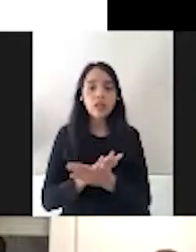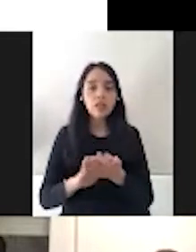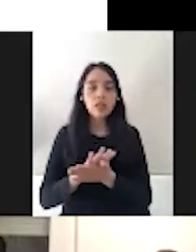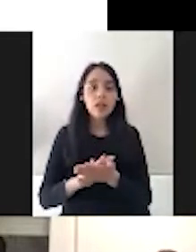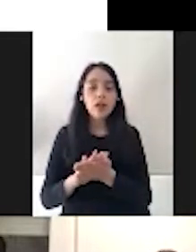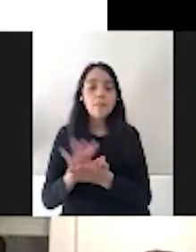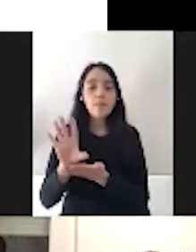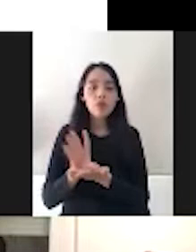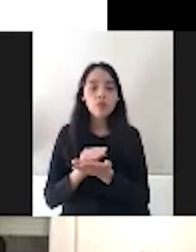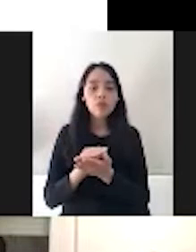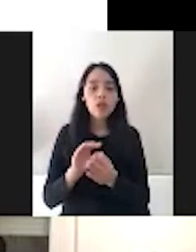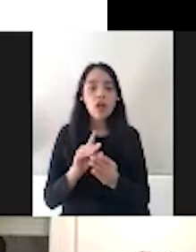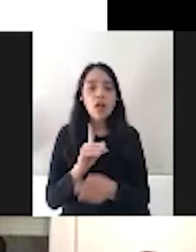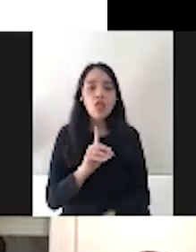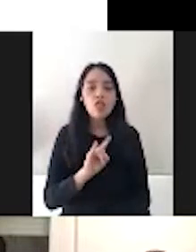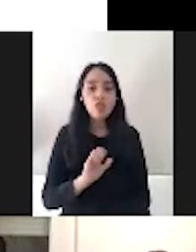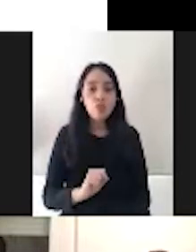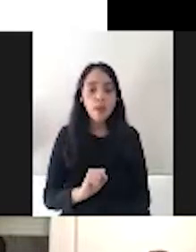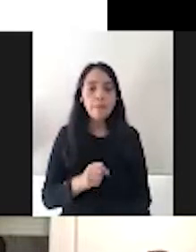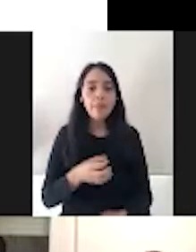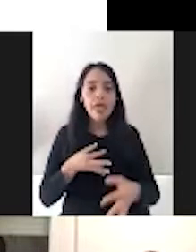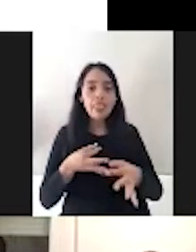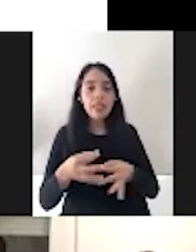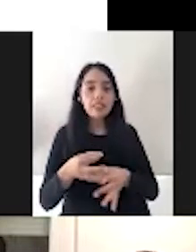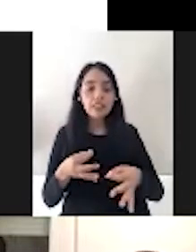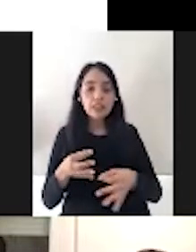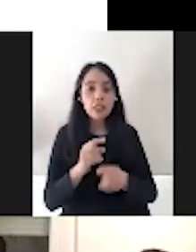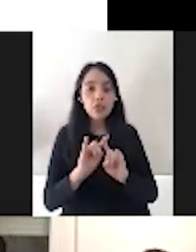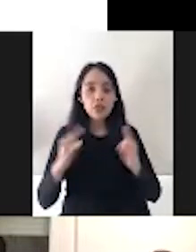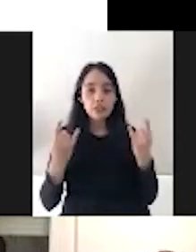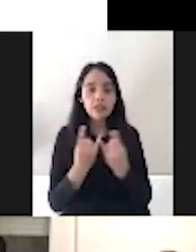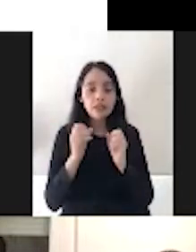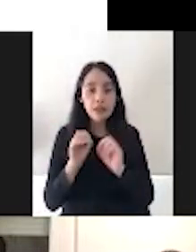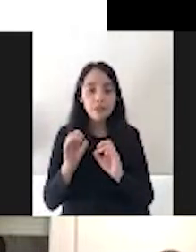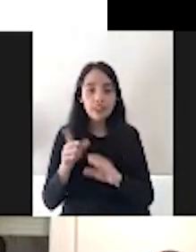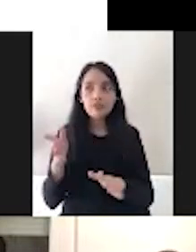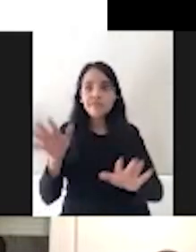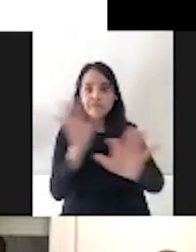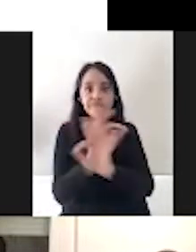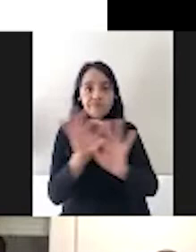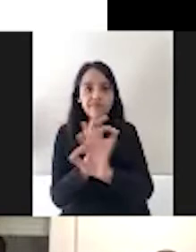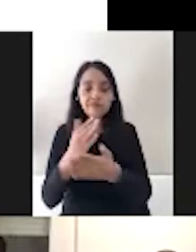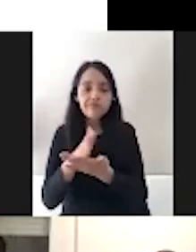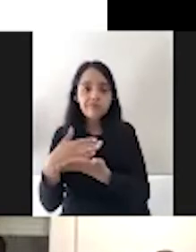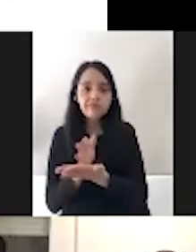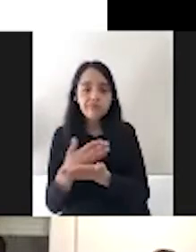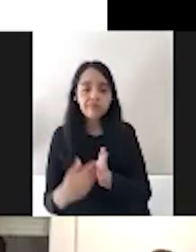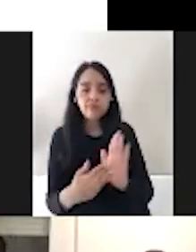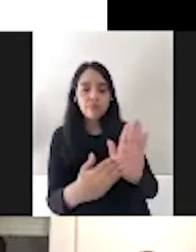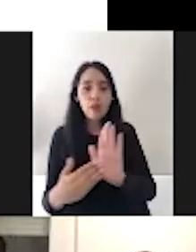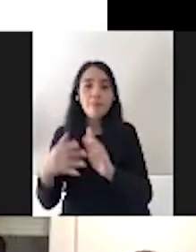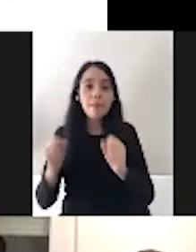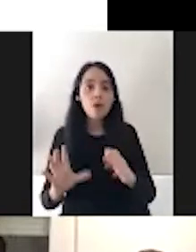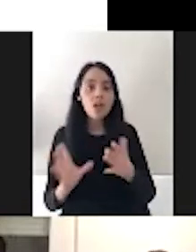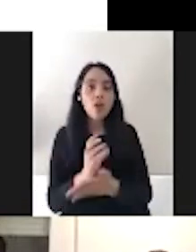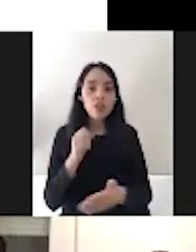del Aprendizaje, el famoso Diseño Universal del Aprendizaje, que entrega una serie de estrategias que buscan la accesibilidad del aprendizaje